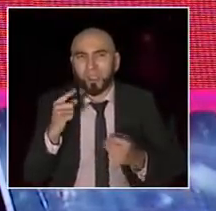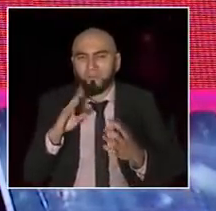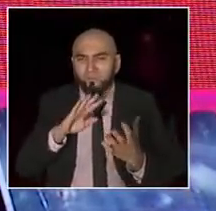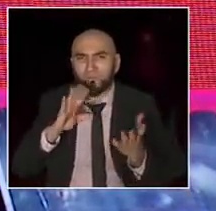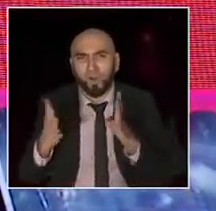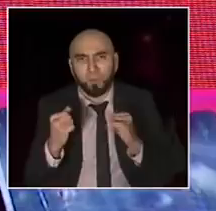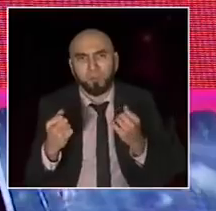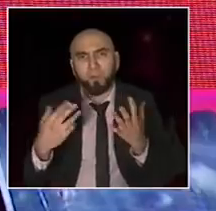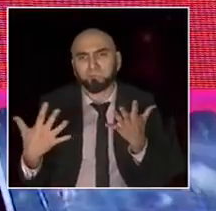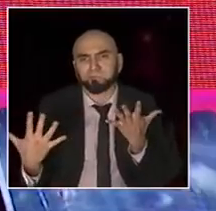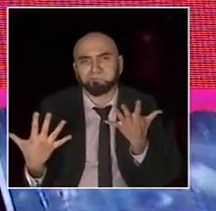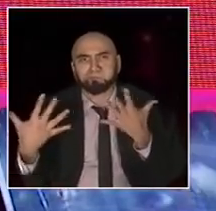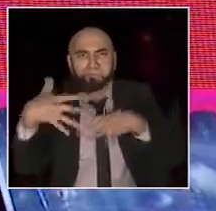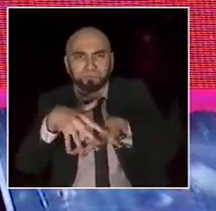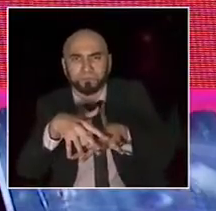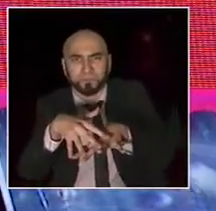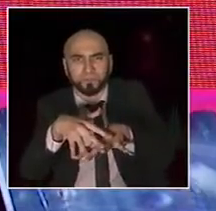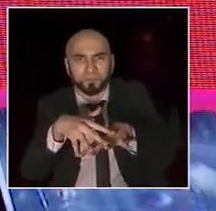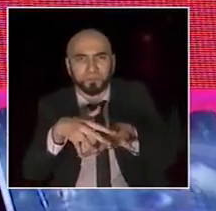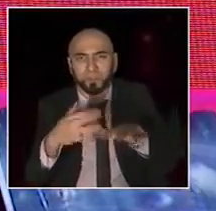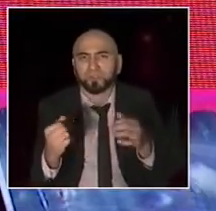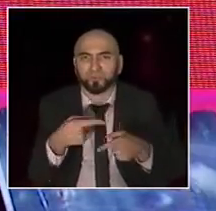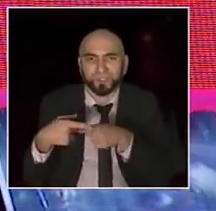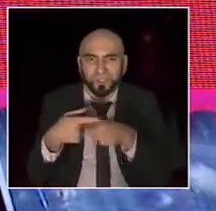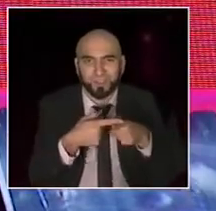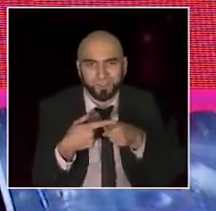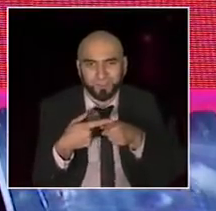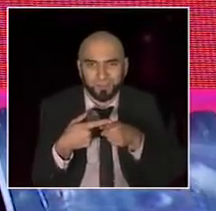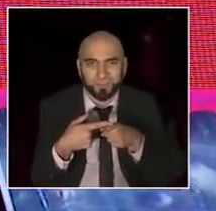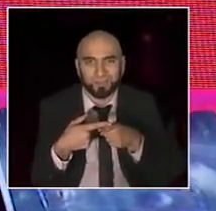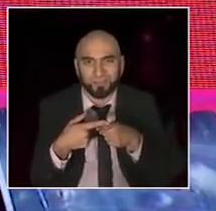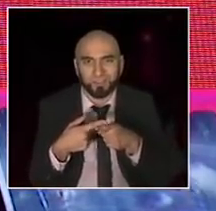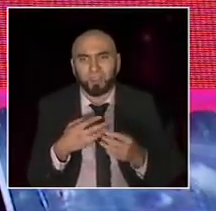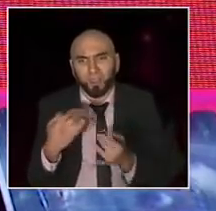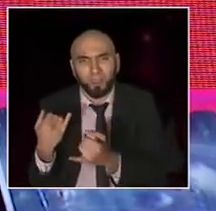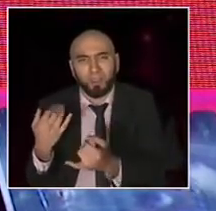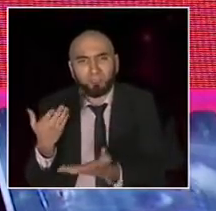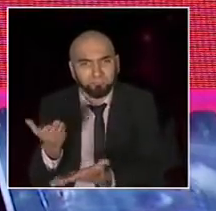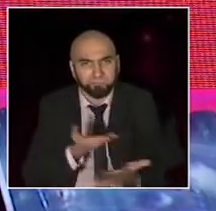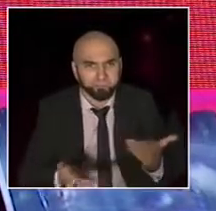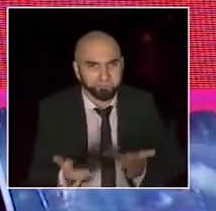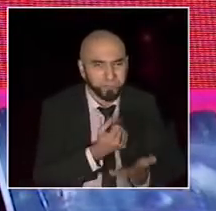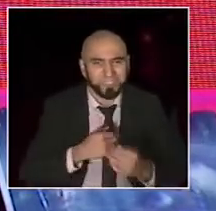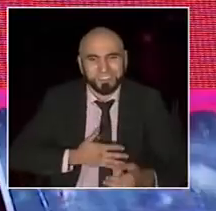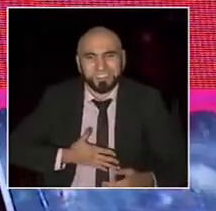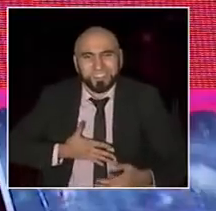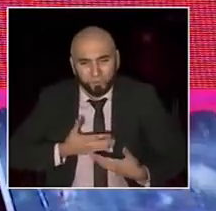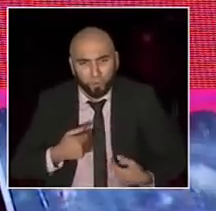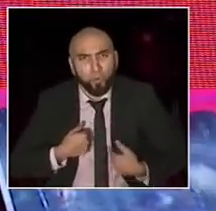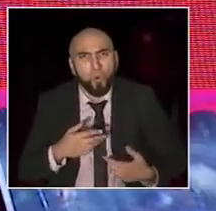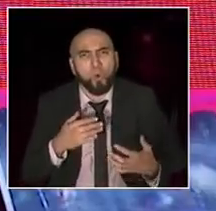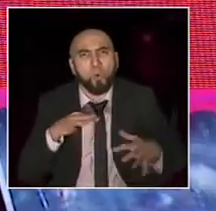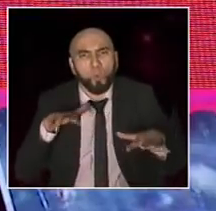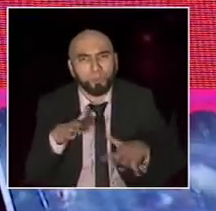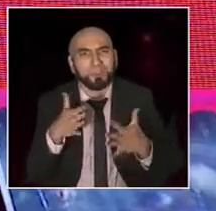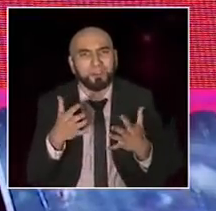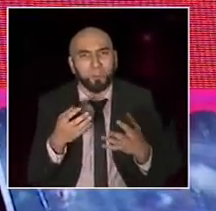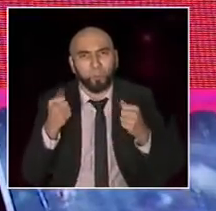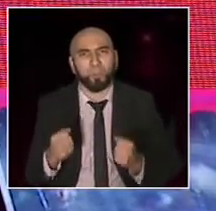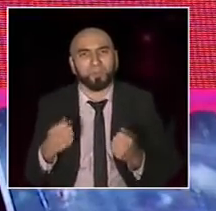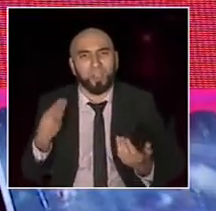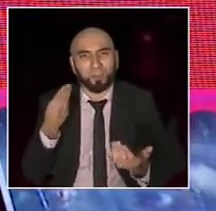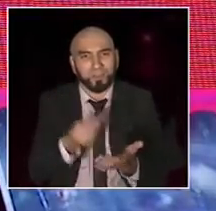a la sociedad, de hacer y crear redes sociales, de sentirnos útiles, de aportar. Y por eso, que